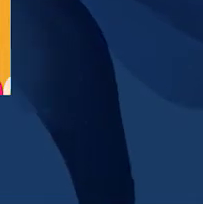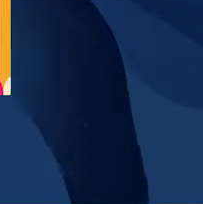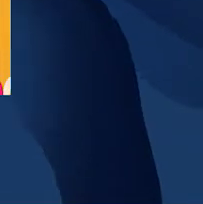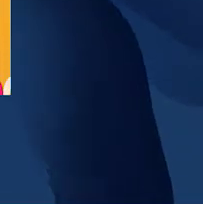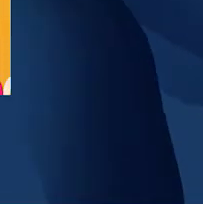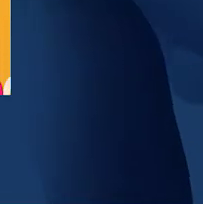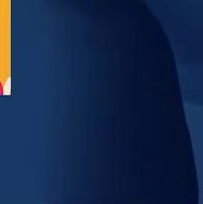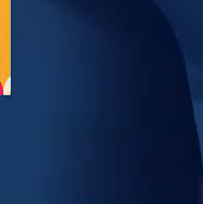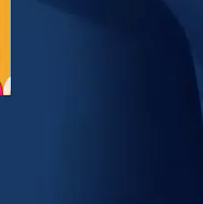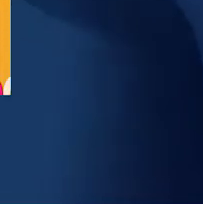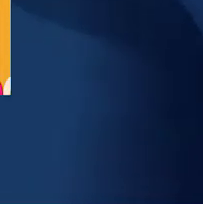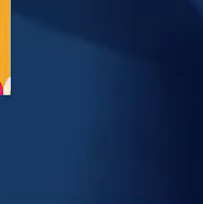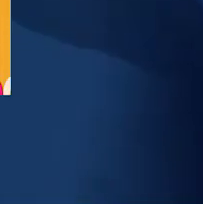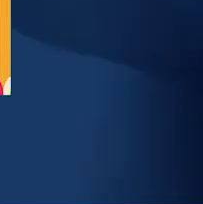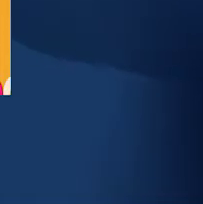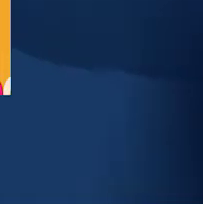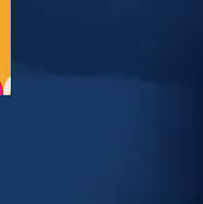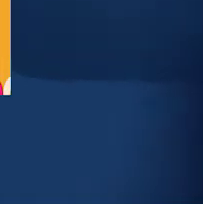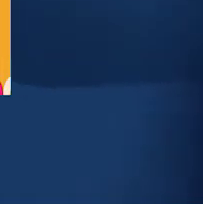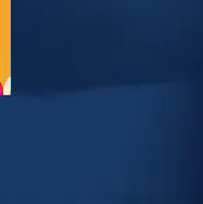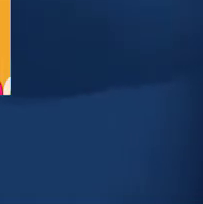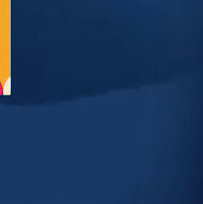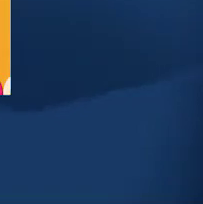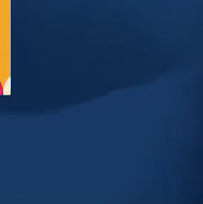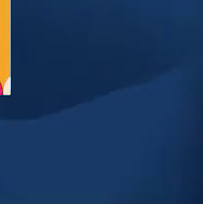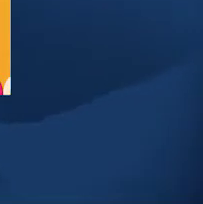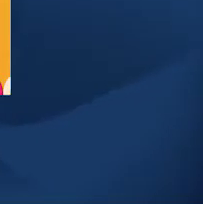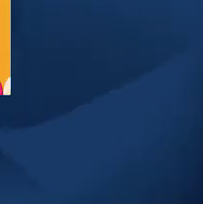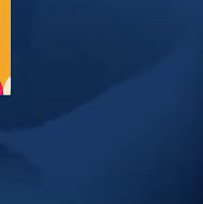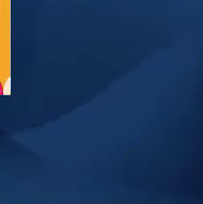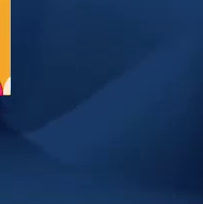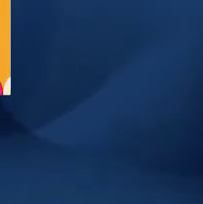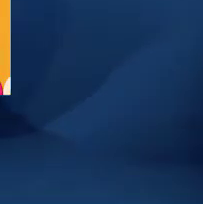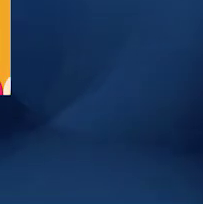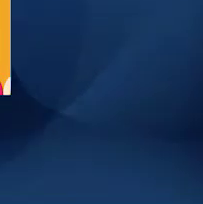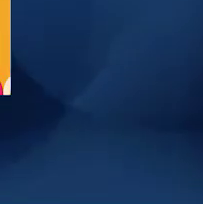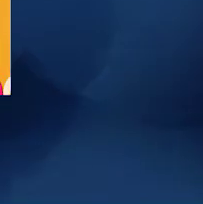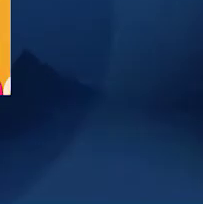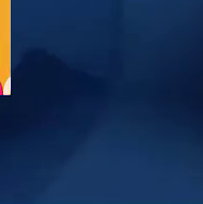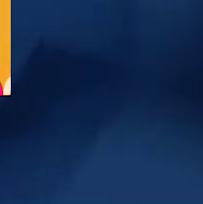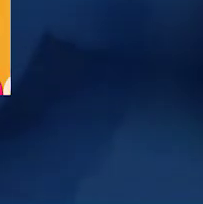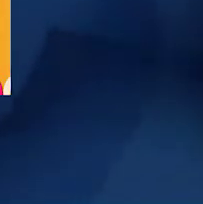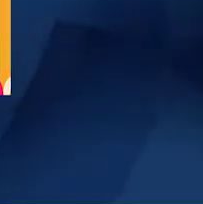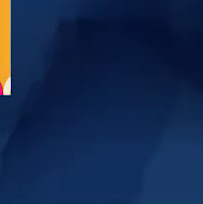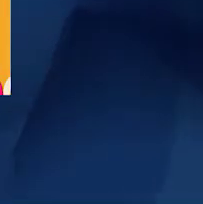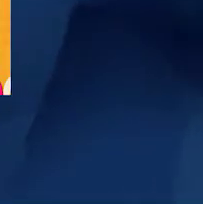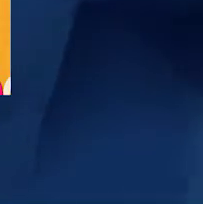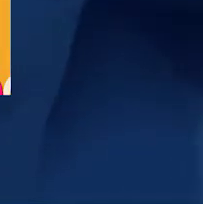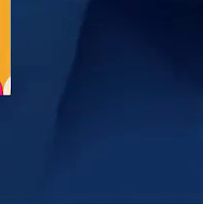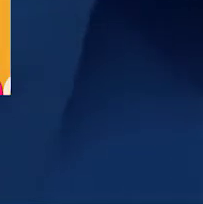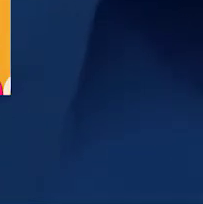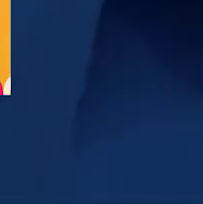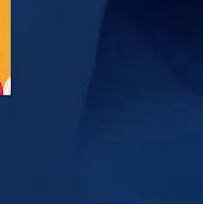sindical. Gracias a su abuelo, conoció los libros. Y ahora, todo es diferente.